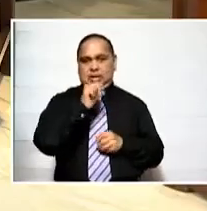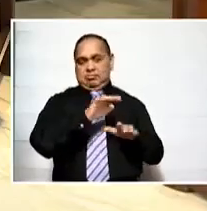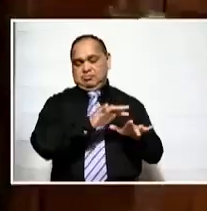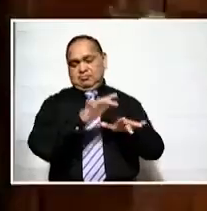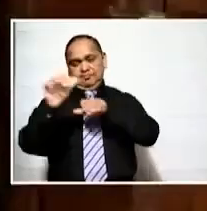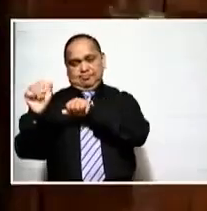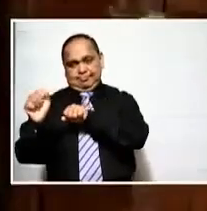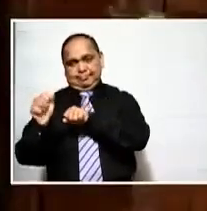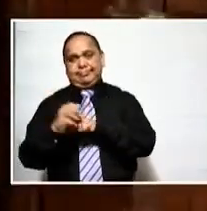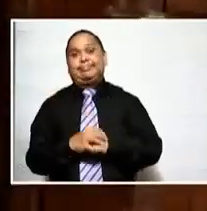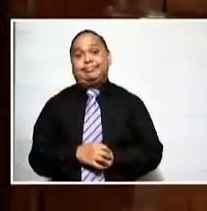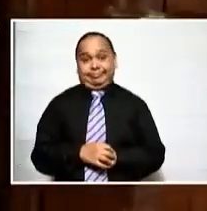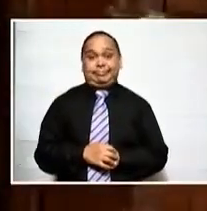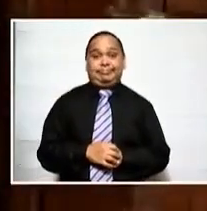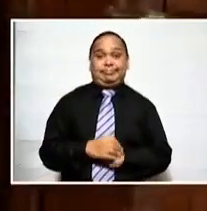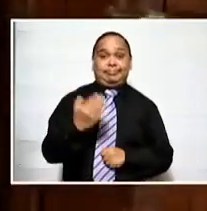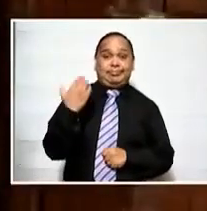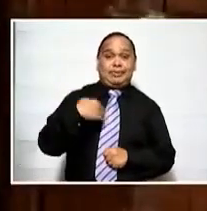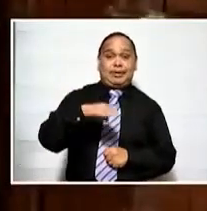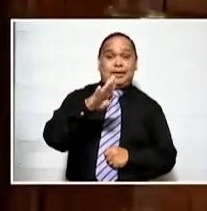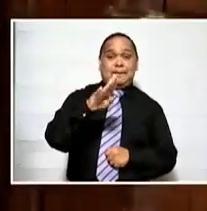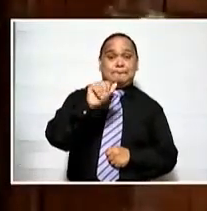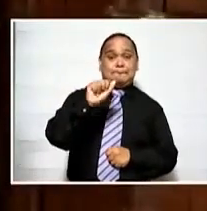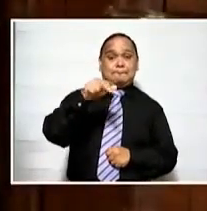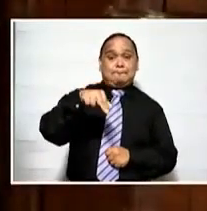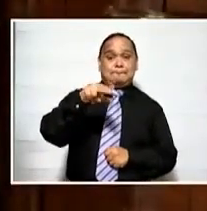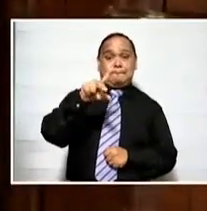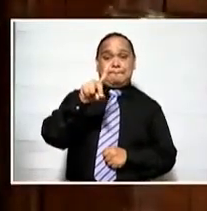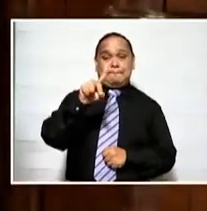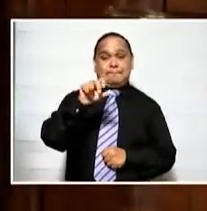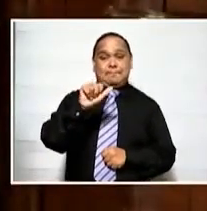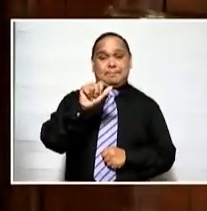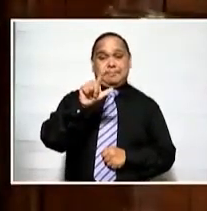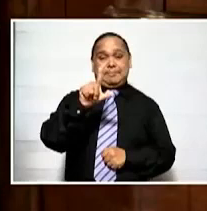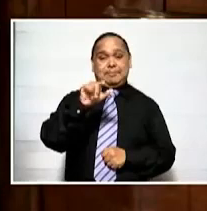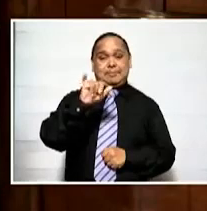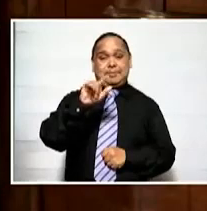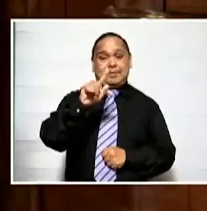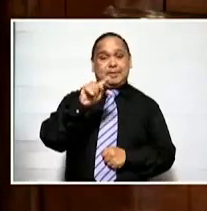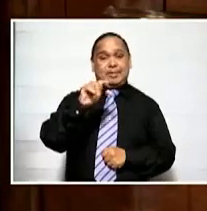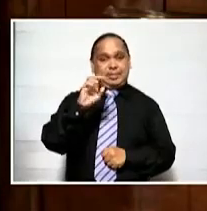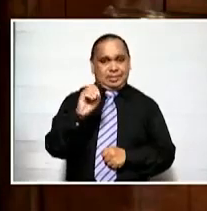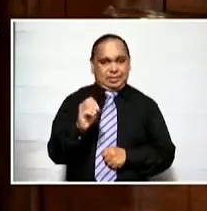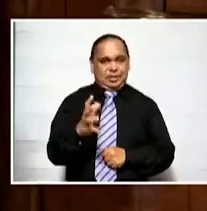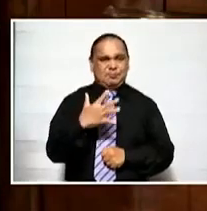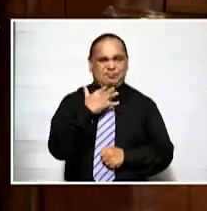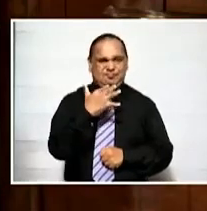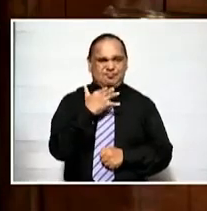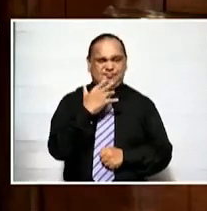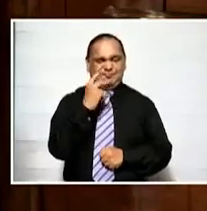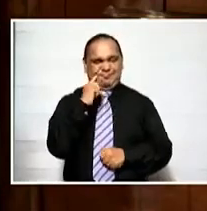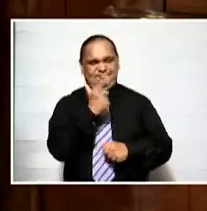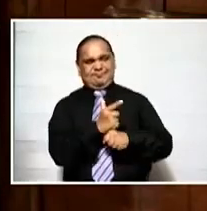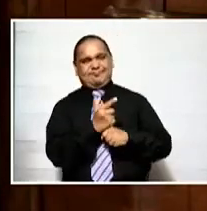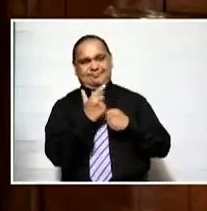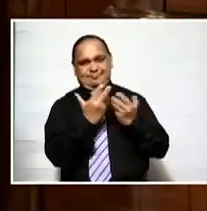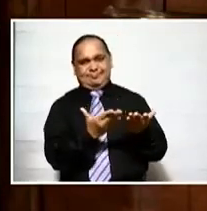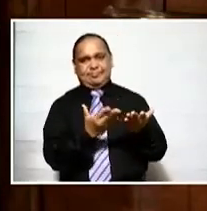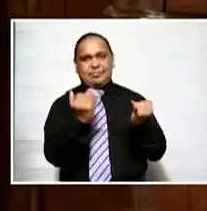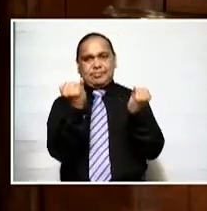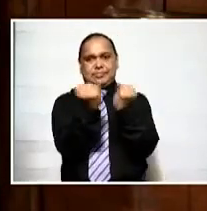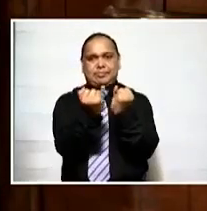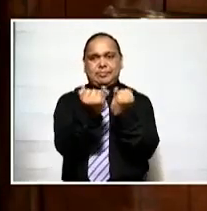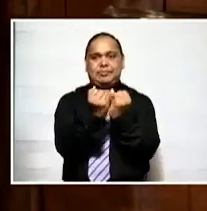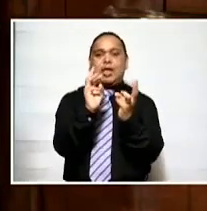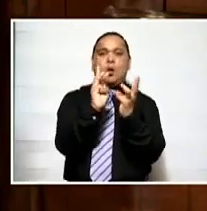Vandalismo, así aquí se le llamaba vandalito, ¿no? De cómo la gente inmediatamente los reconoce. Bueno, pues ahora ya vamos a ver ya